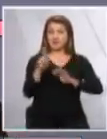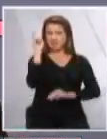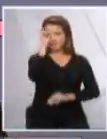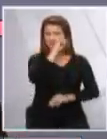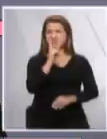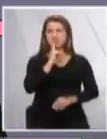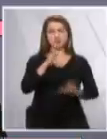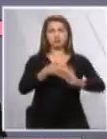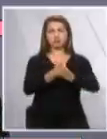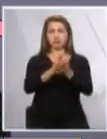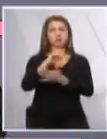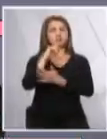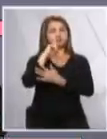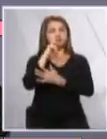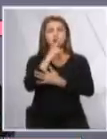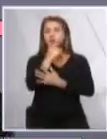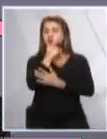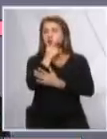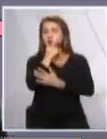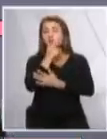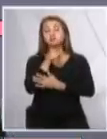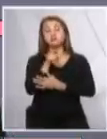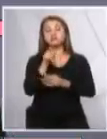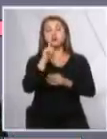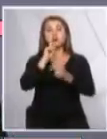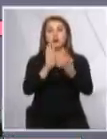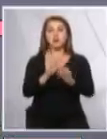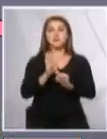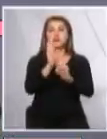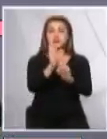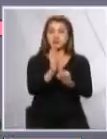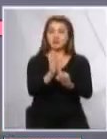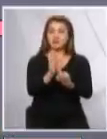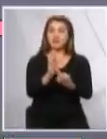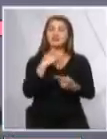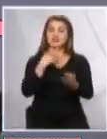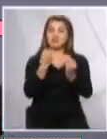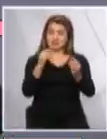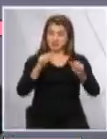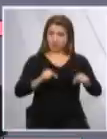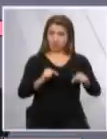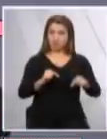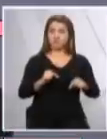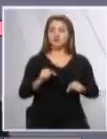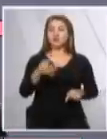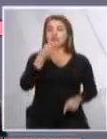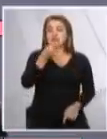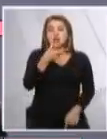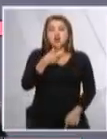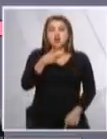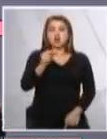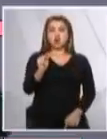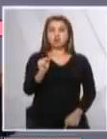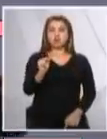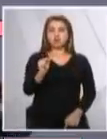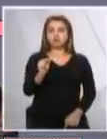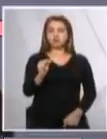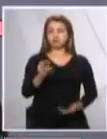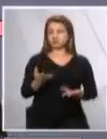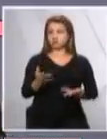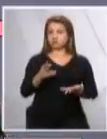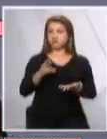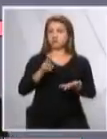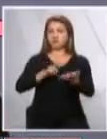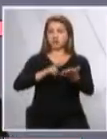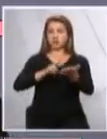tenga todas esas características. Por tanto, creo que eso representa un poco lo que está pasando hoy día, o sea, la negación de una verdad que es más